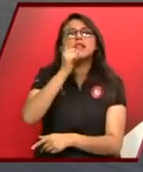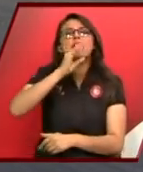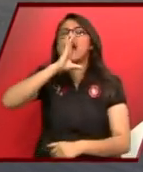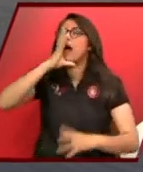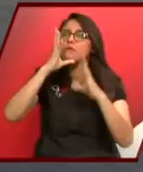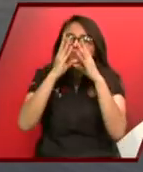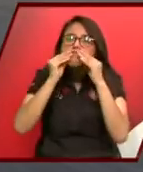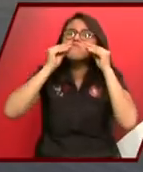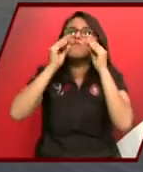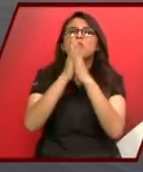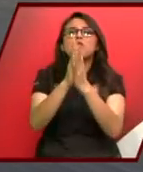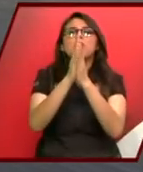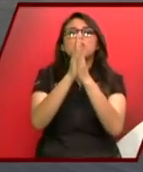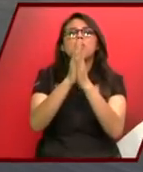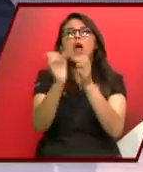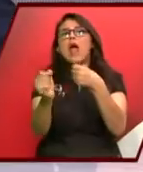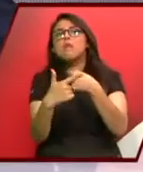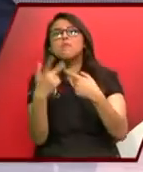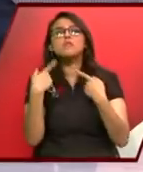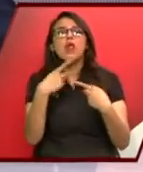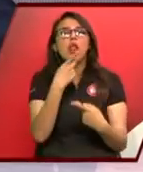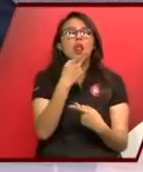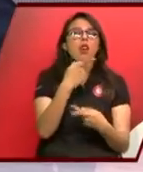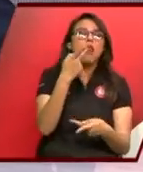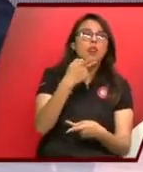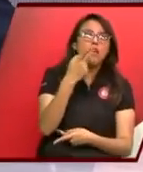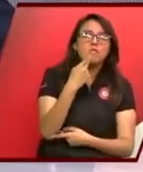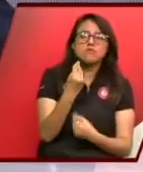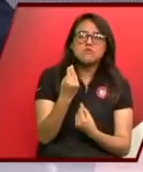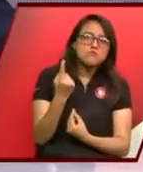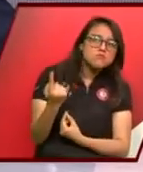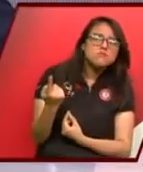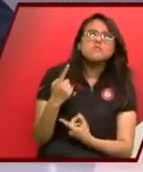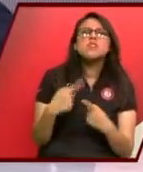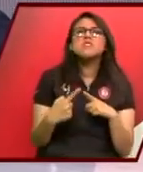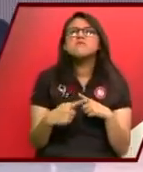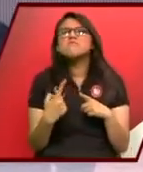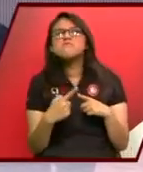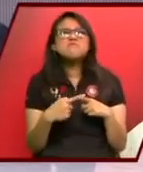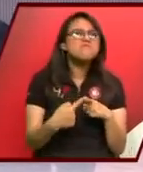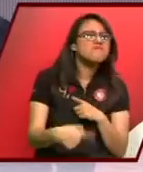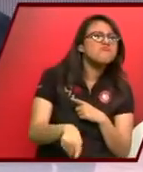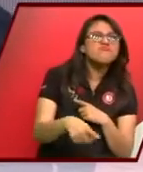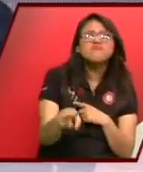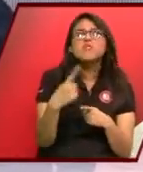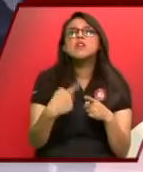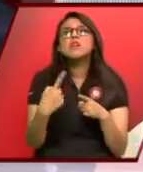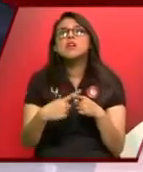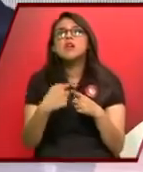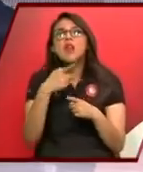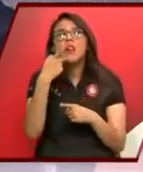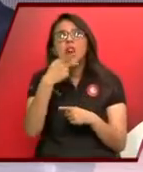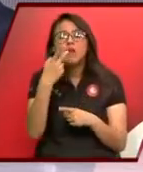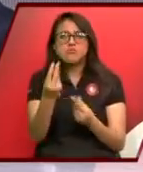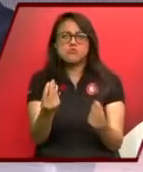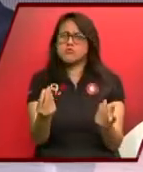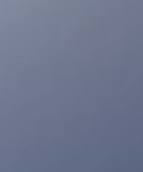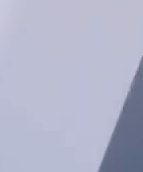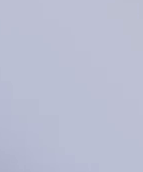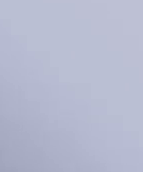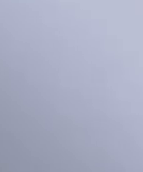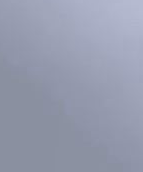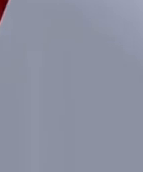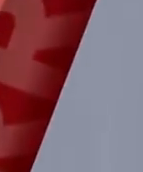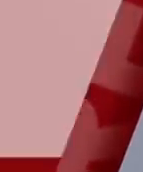programa. Hay alguien que está hablando fuerte ahí. Sí. No. No vaya a ser que alguien interrumpa ahorita con mis